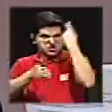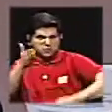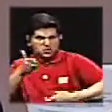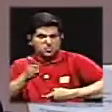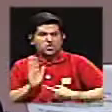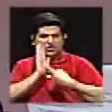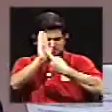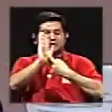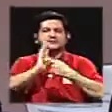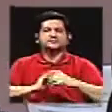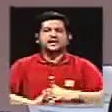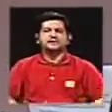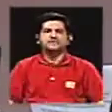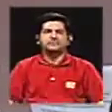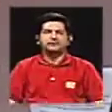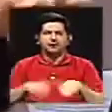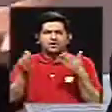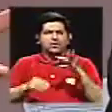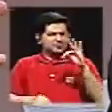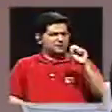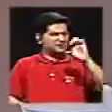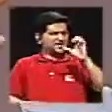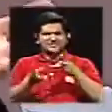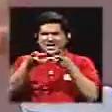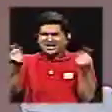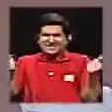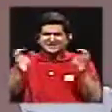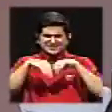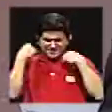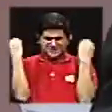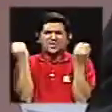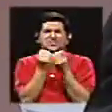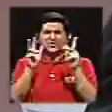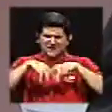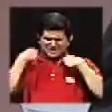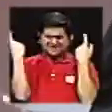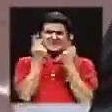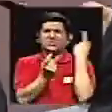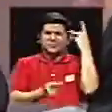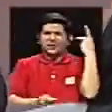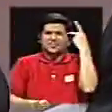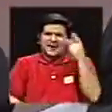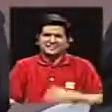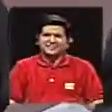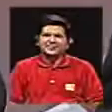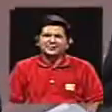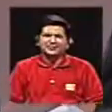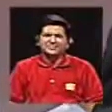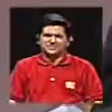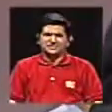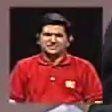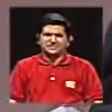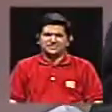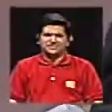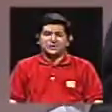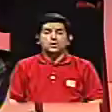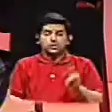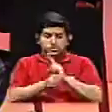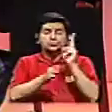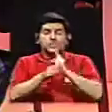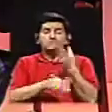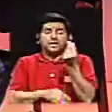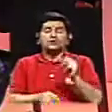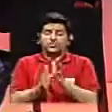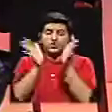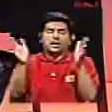sale? ¿Cómo el tribunal va a desmantelar la organización de un partido político? Claro, puede objetar particularidades. Si está usando fondos públicos,